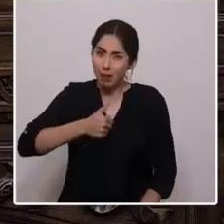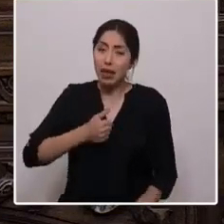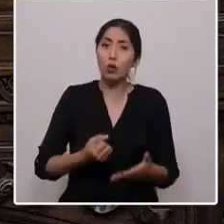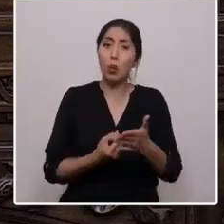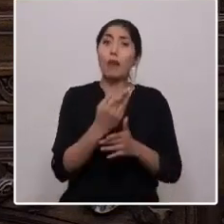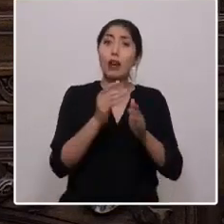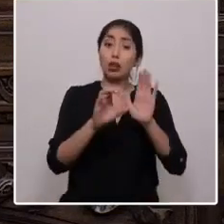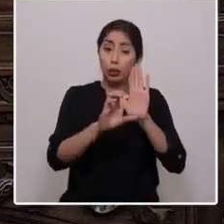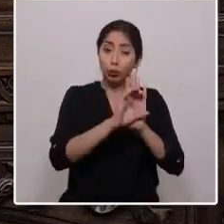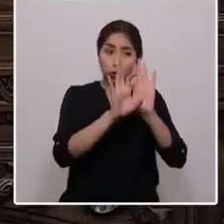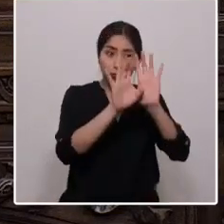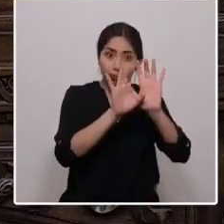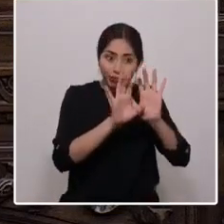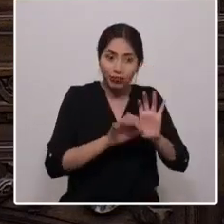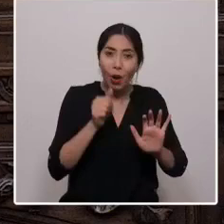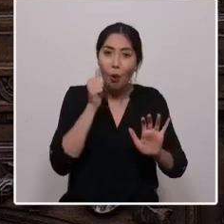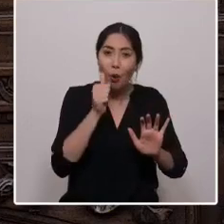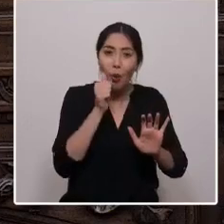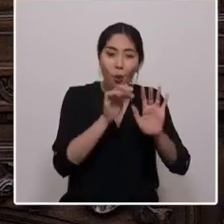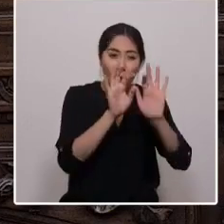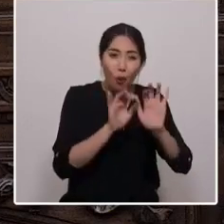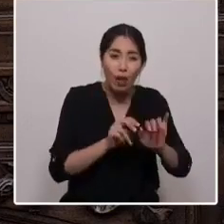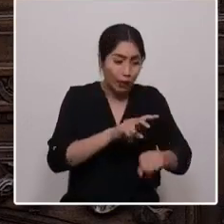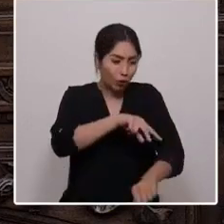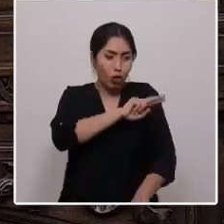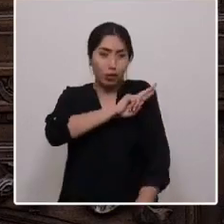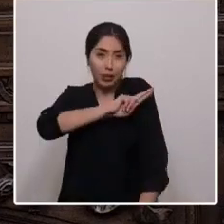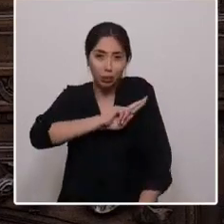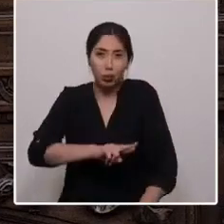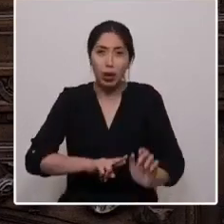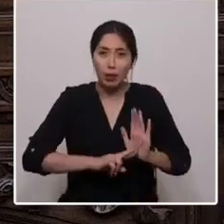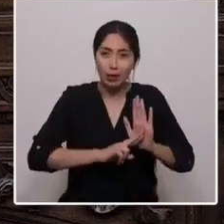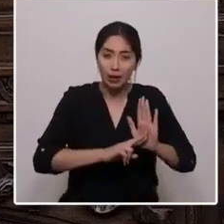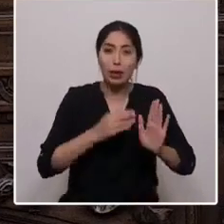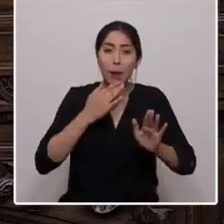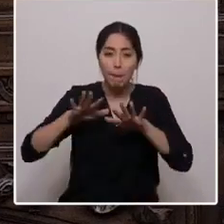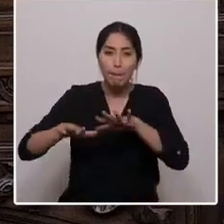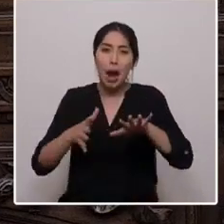día a día de norte a sur de mar a cordillera